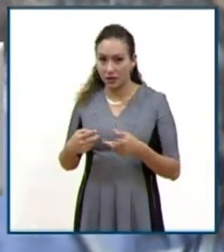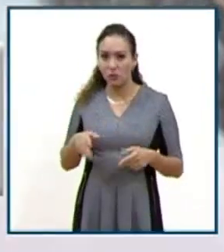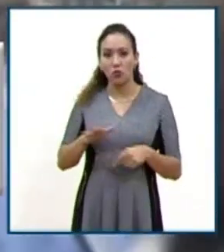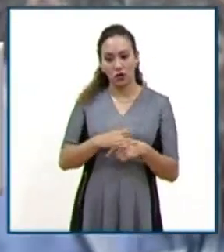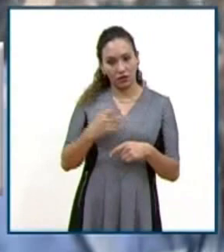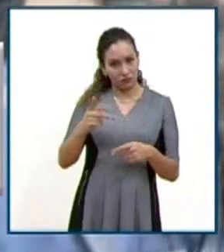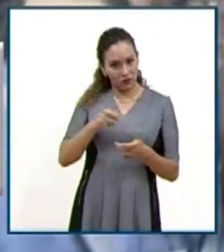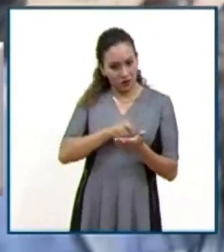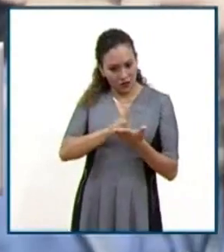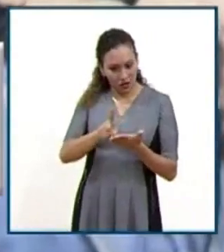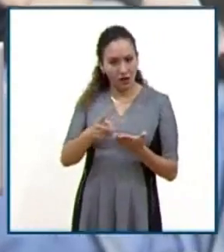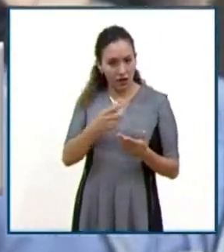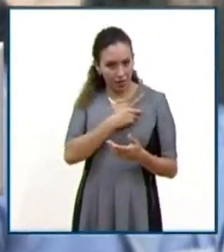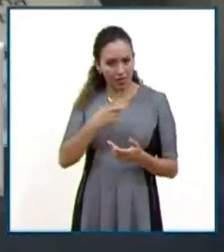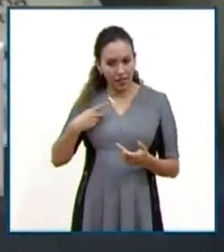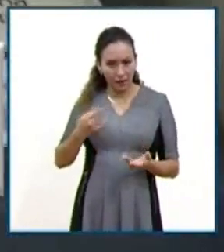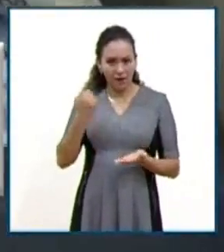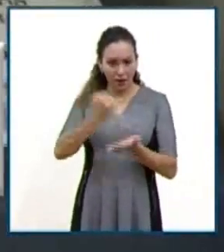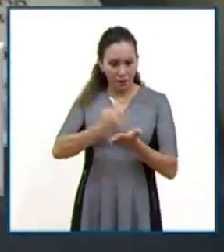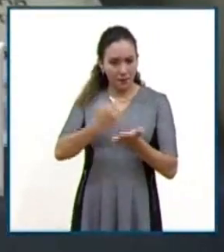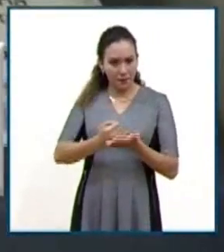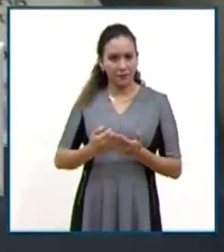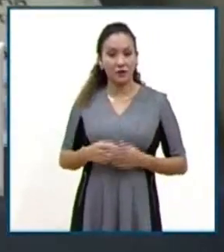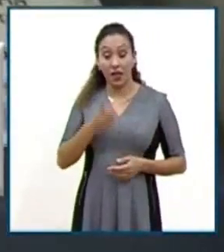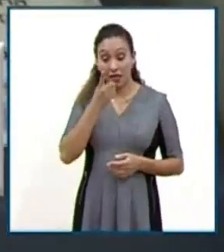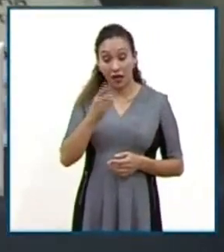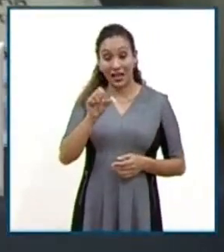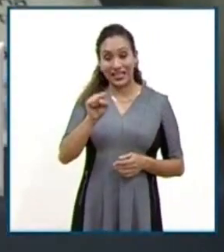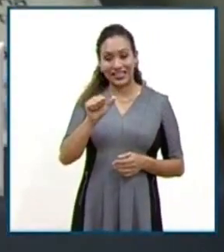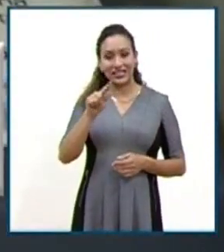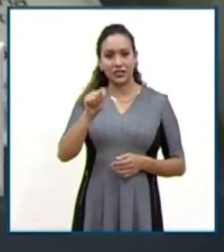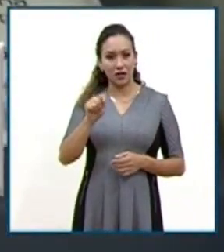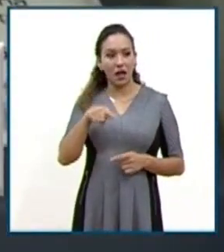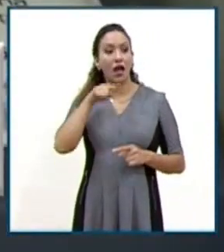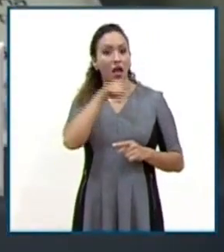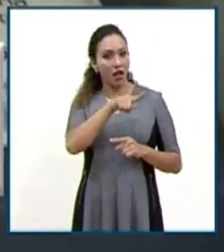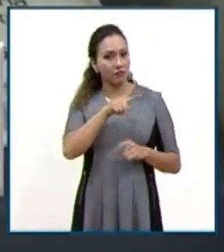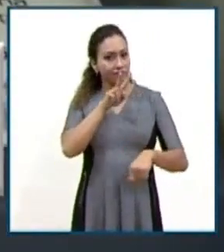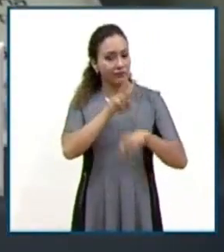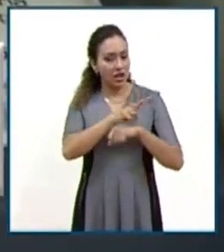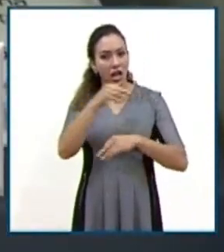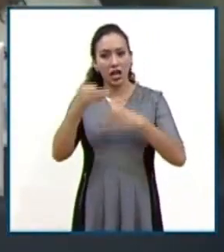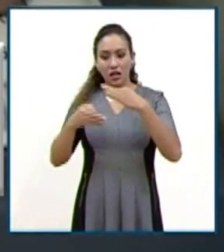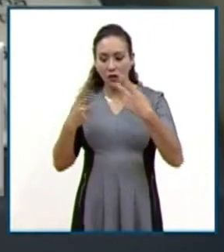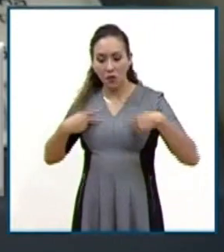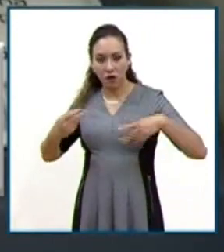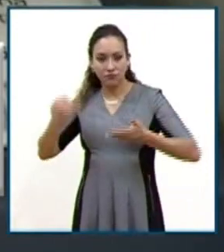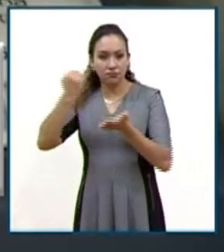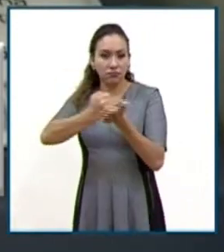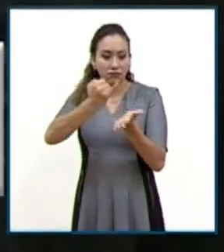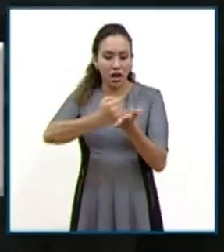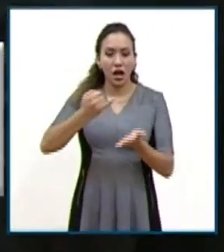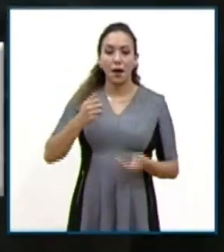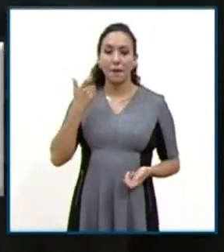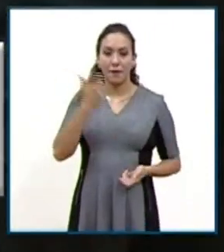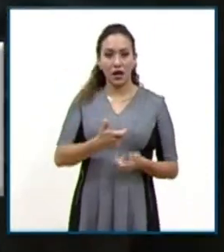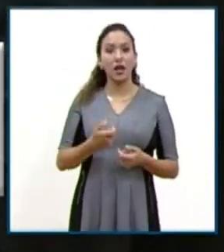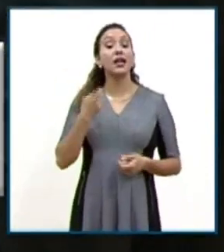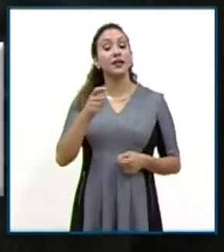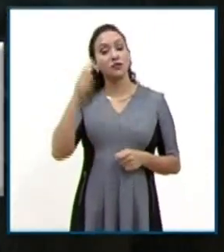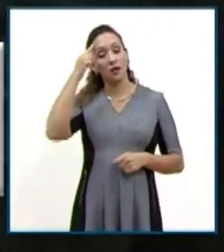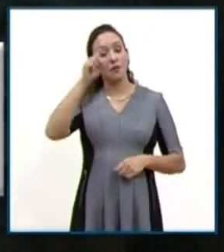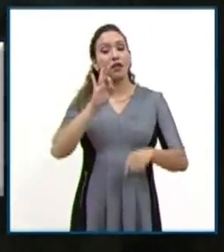contribuyente. Explicó que la Secretaría de Hacienda es la encargada de garantizar el sistema tributario y de defender el patrimonio de la